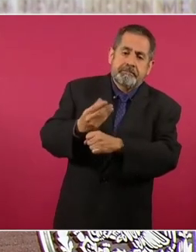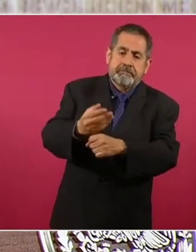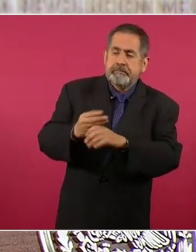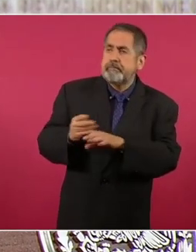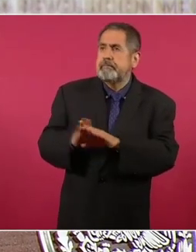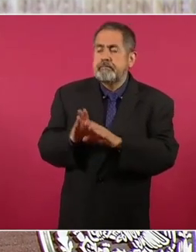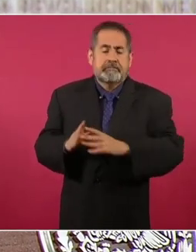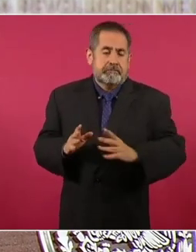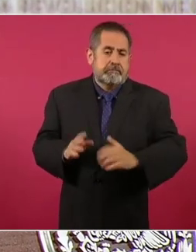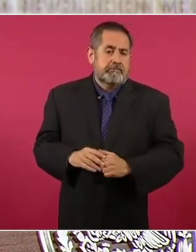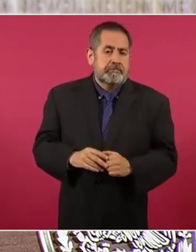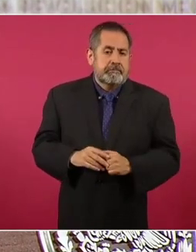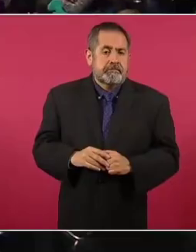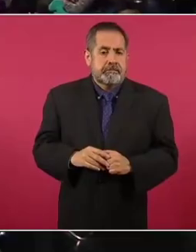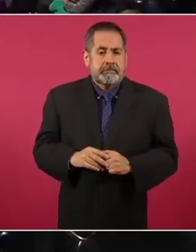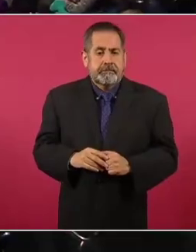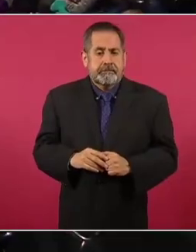el que